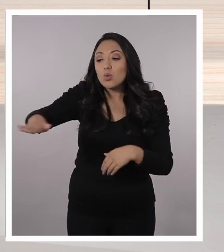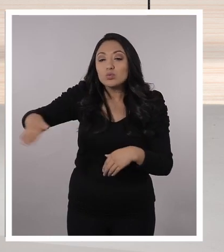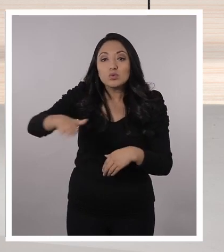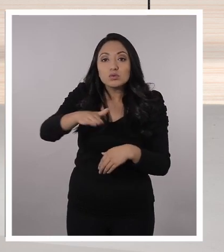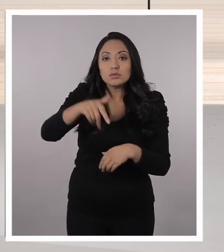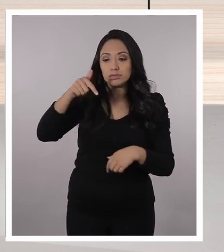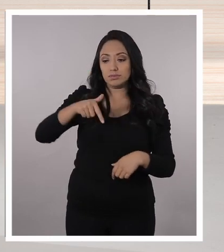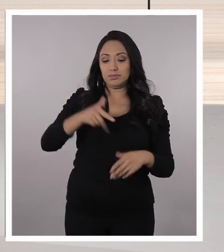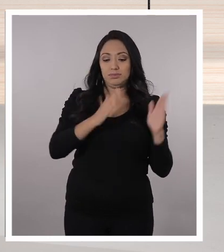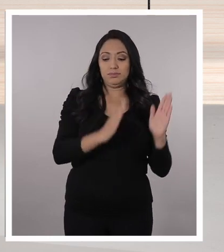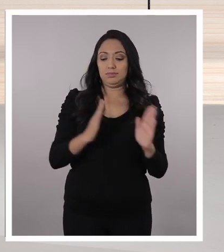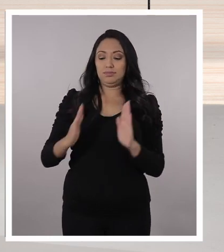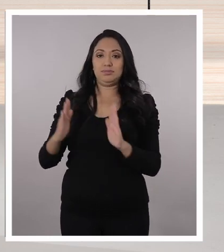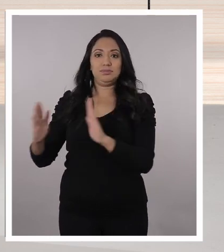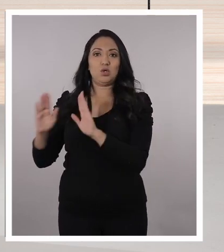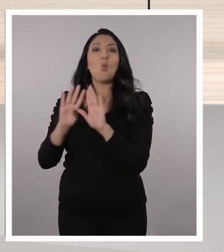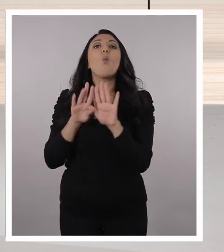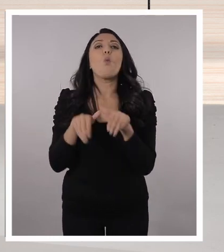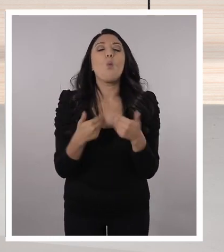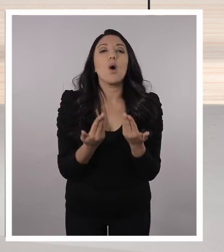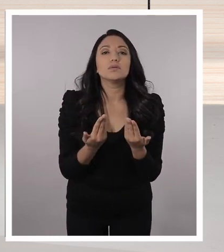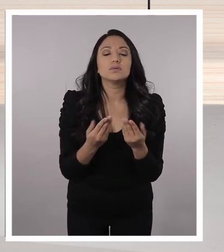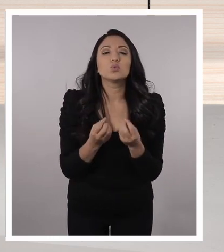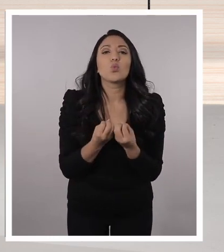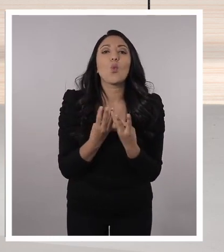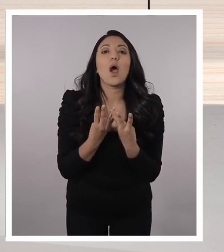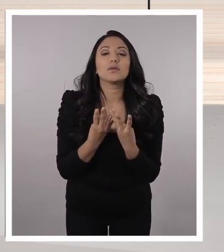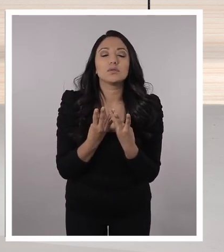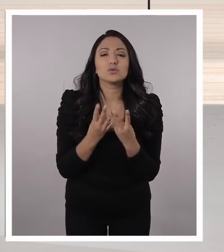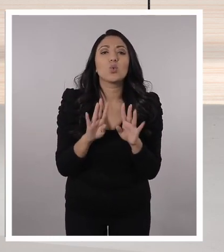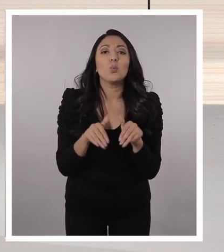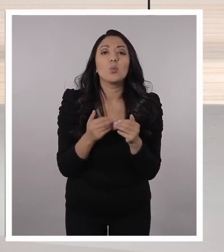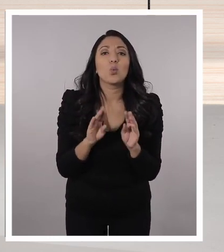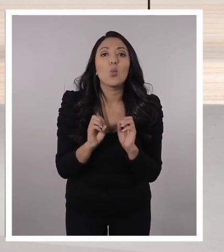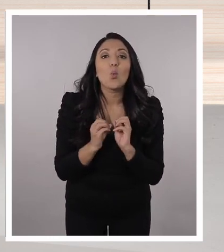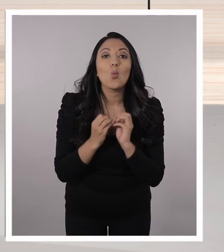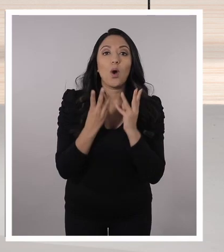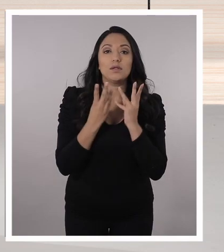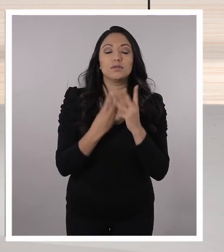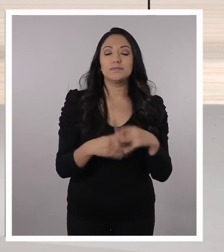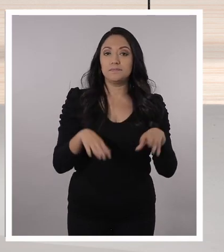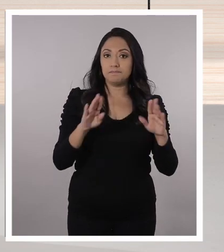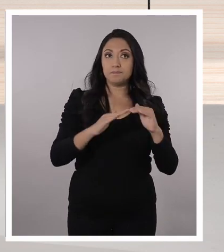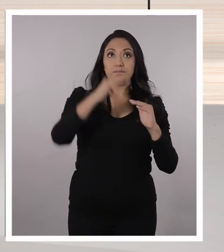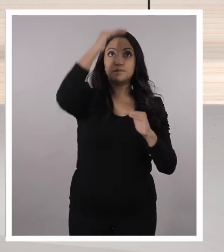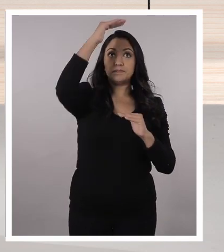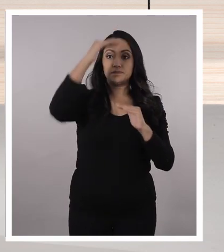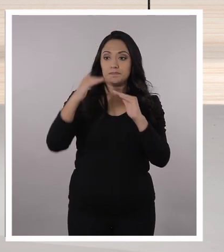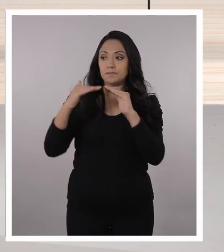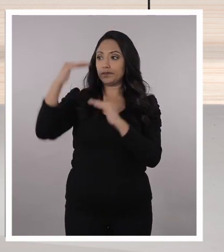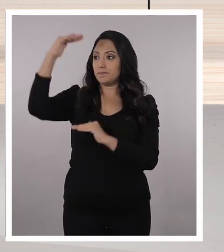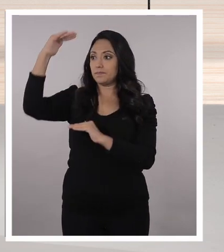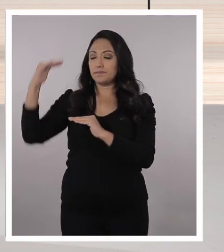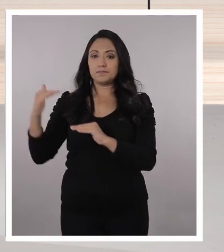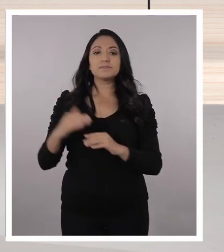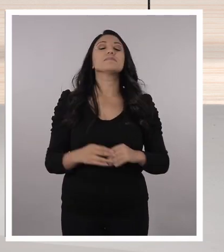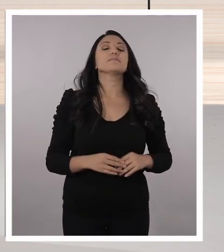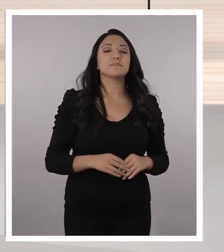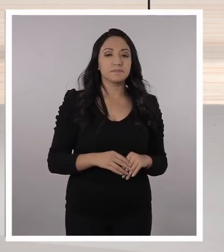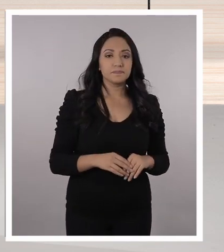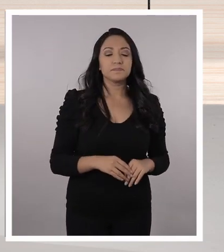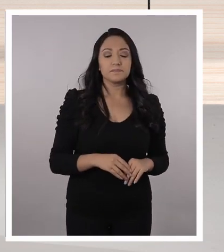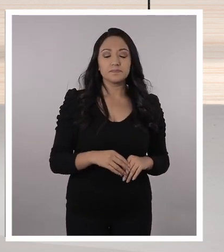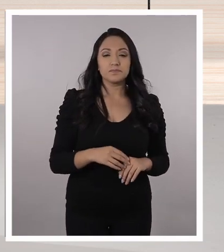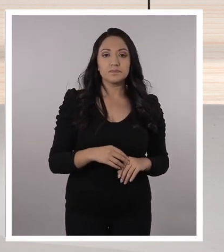practican cada deporte. ¿Estamos viendo? Entonces, cada barrita, ¿qué va a ser? El tamaño de la frecuencia, como lo pueden ver